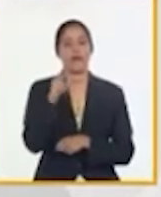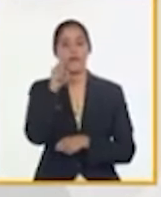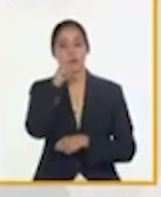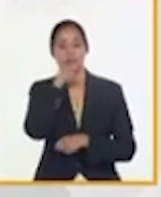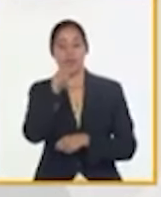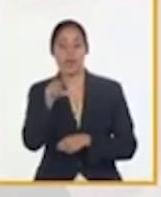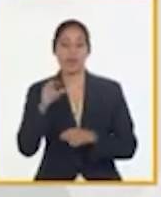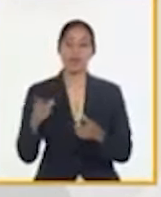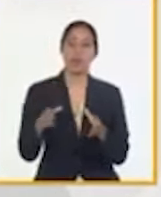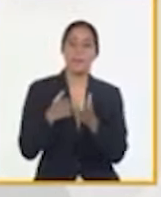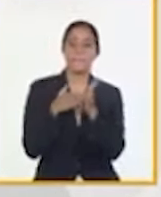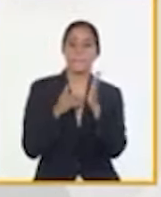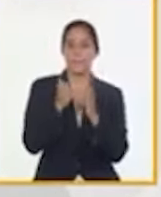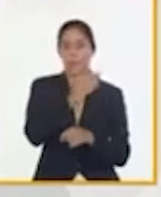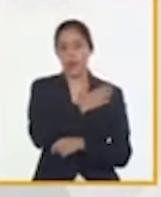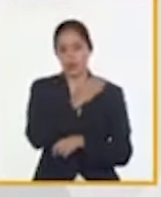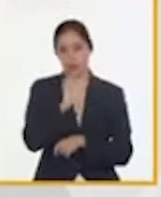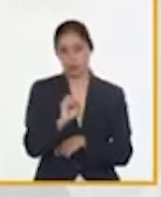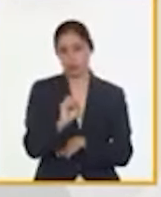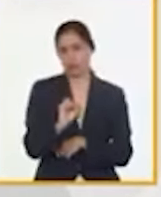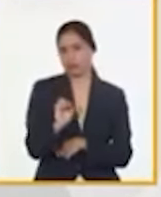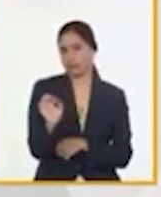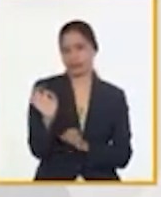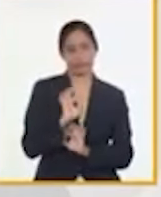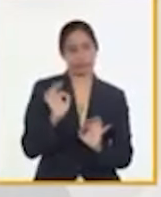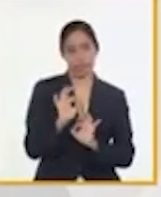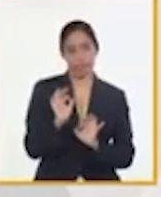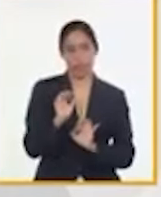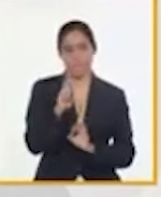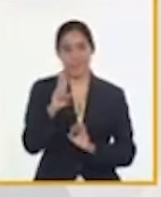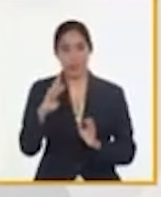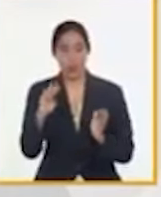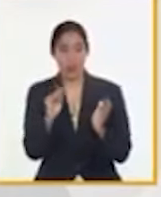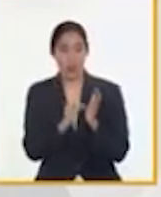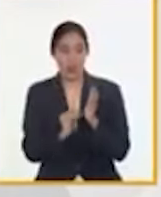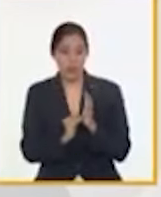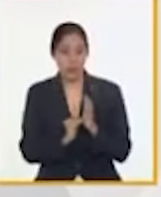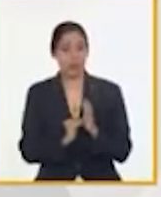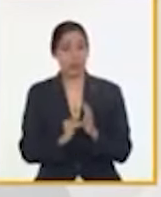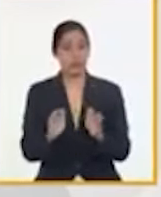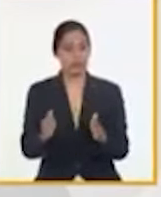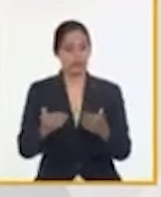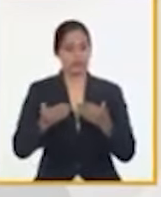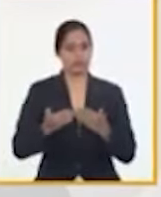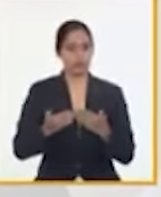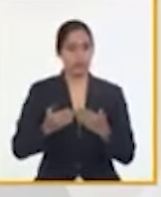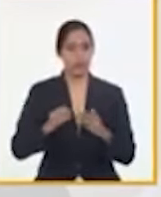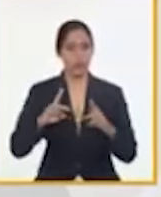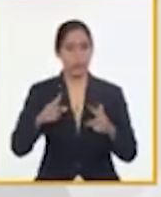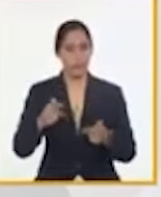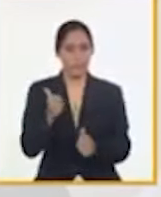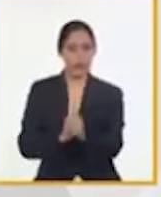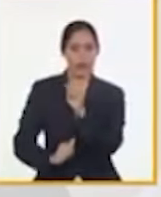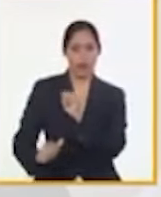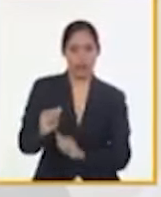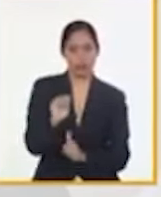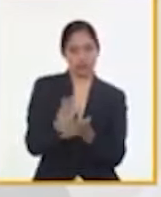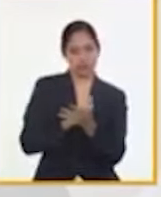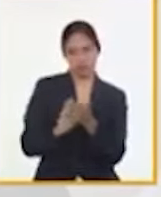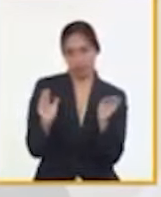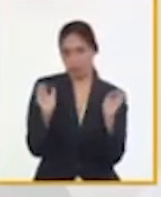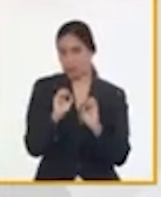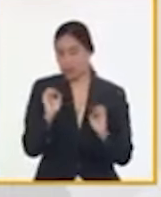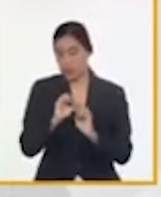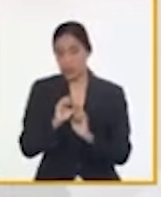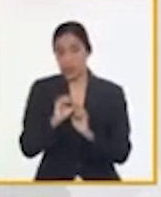moratoria, no está moratoria. deportado. No, Y además, no ha tenido que regresar a los 24 meses ya obligatoriamente para después mantener la la decisión de residencia. retomar los 24 meses nos